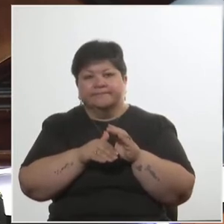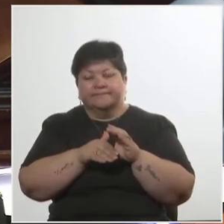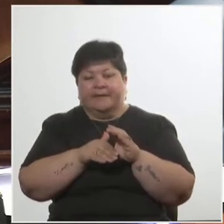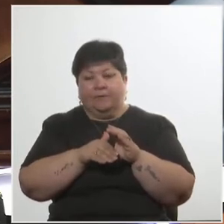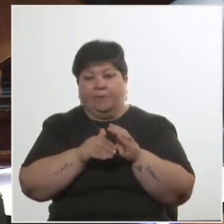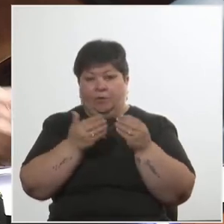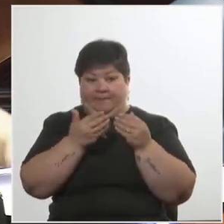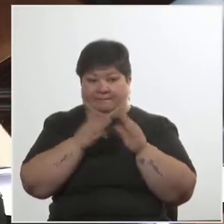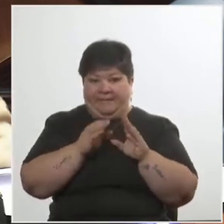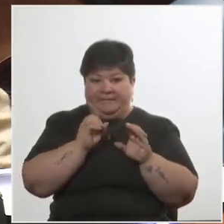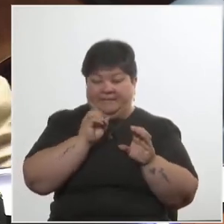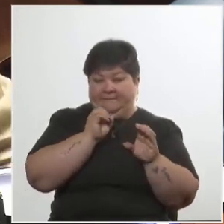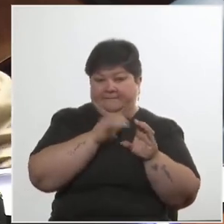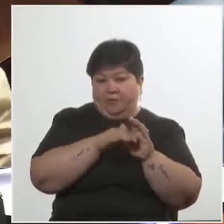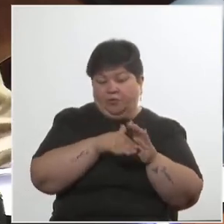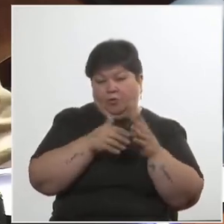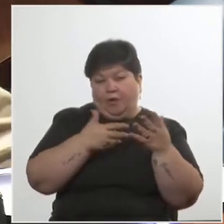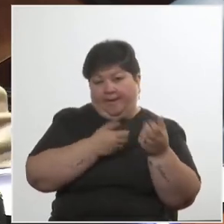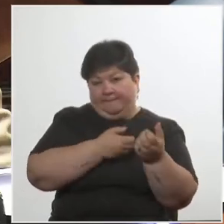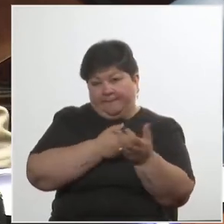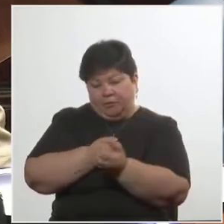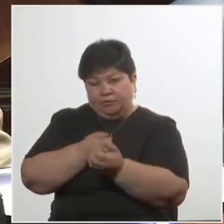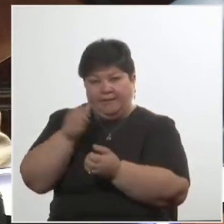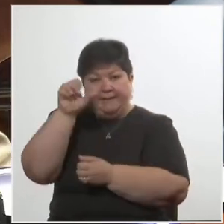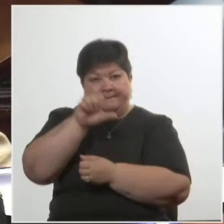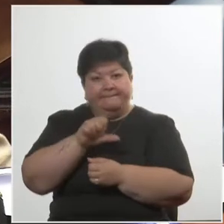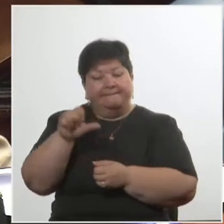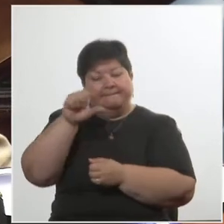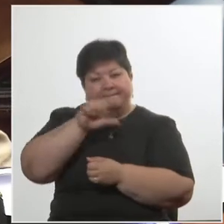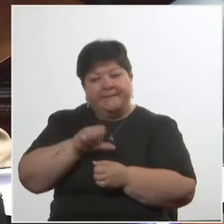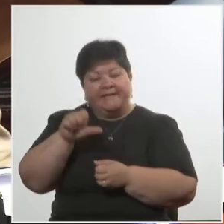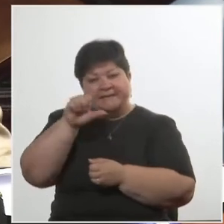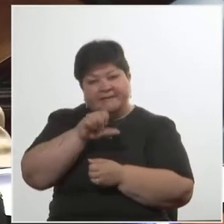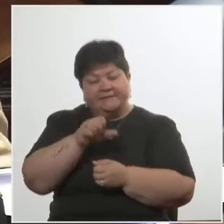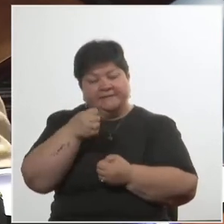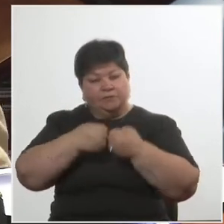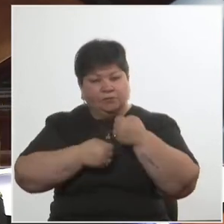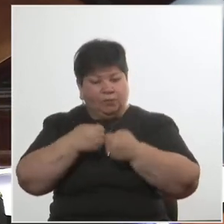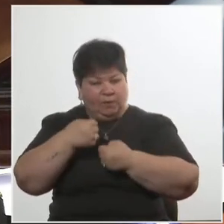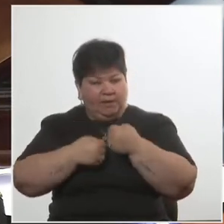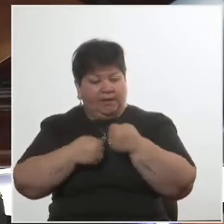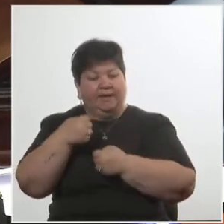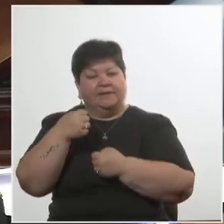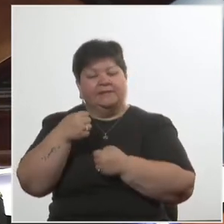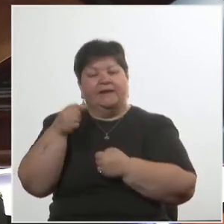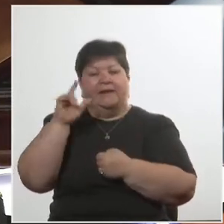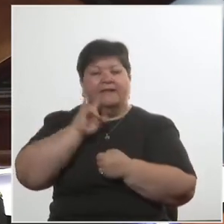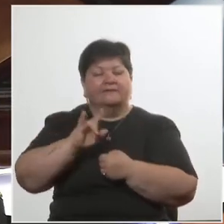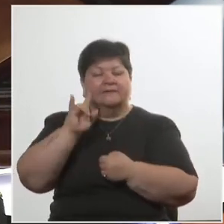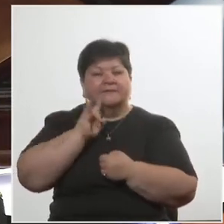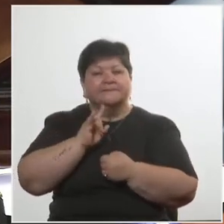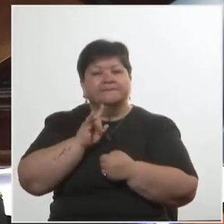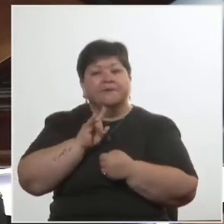fondo termine de efectivizar la reconversión de las Industrias lácteas para